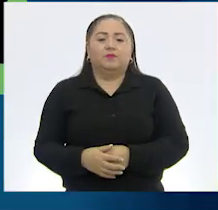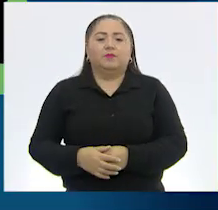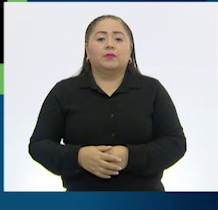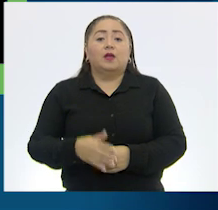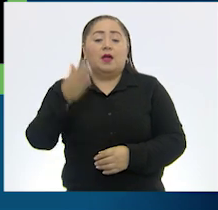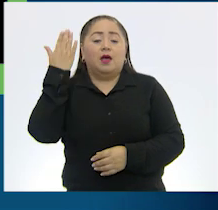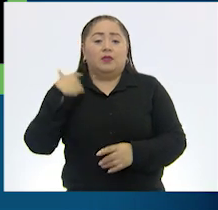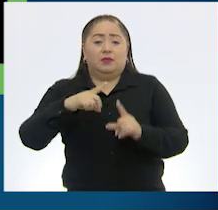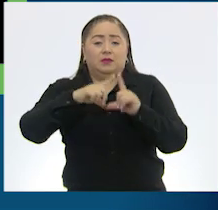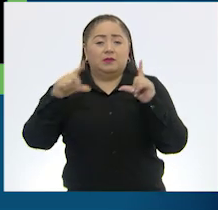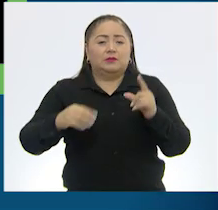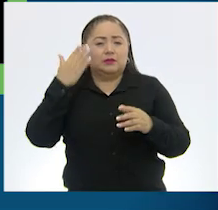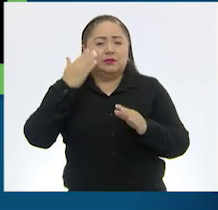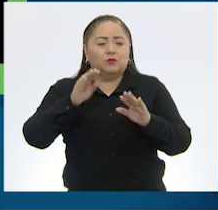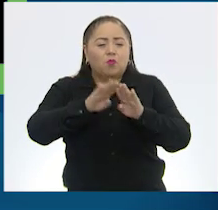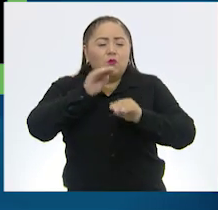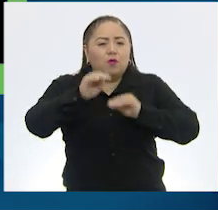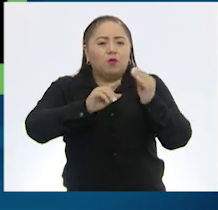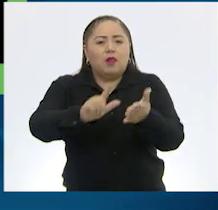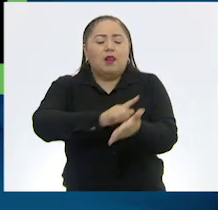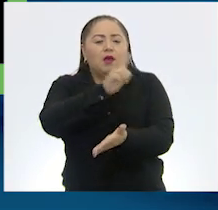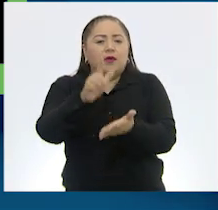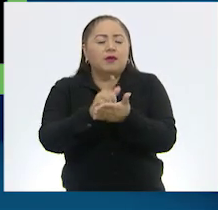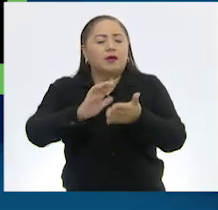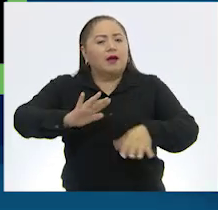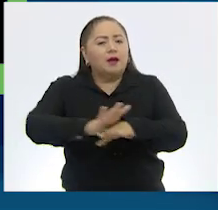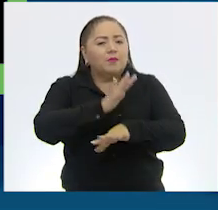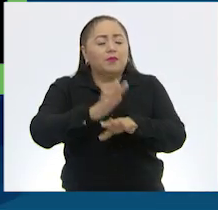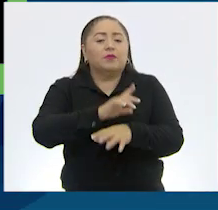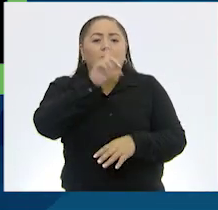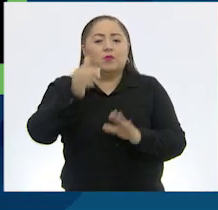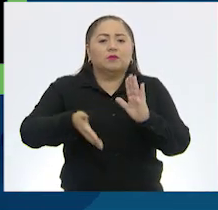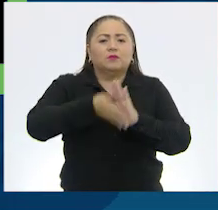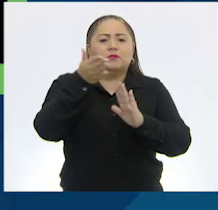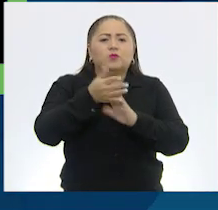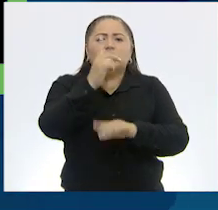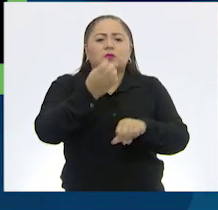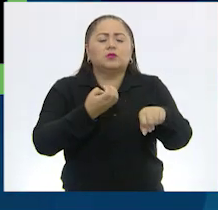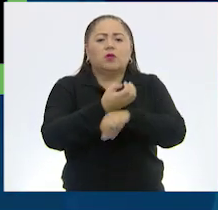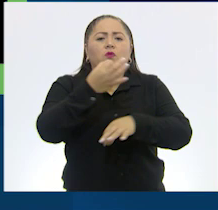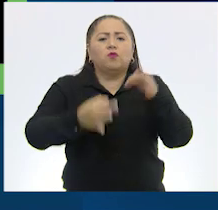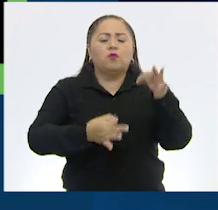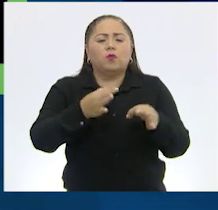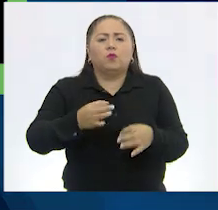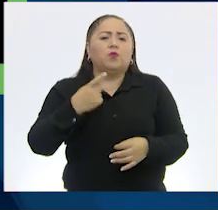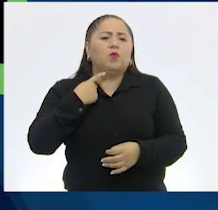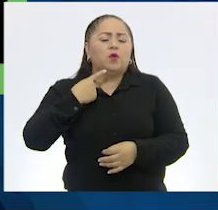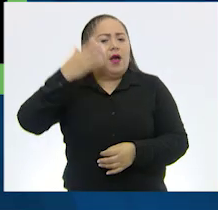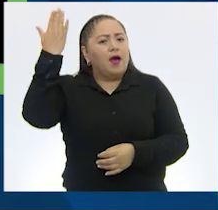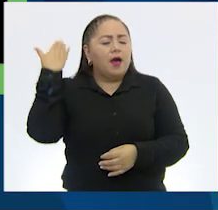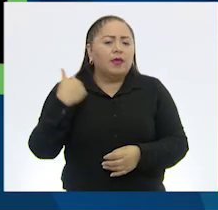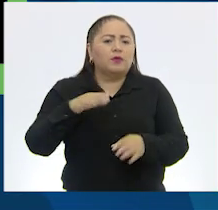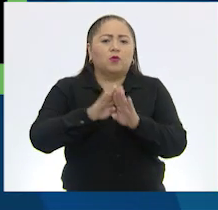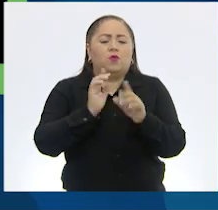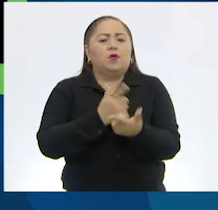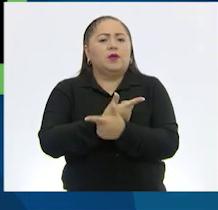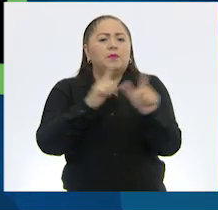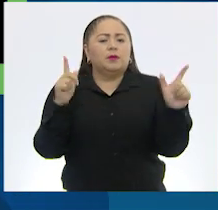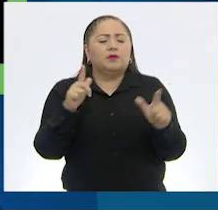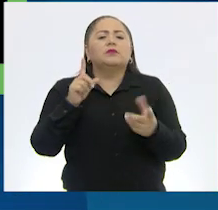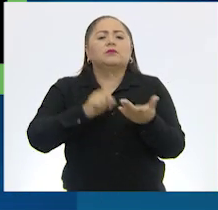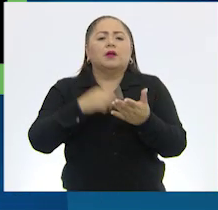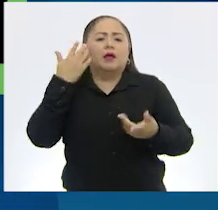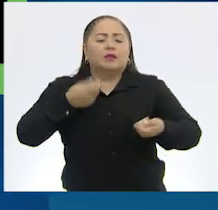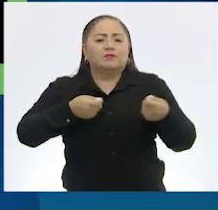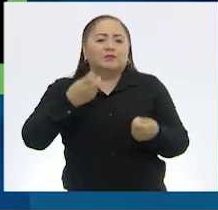La República fue restaurada y, de acuerdo a las leyes de reforma, comenzó la construcción de un Estado jurídico-político de acuerdo a las corrientes liberales que